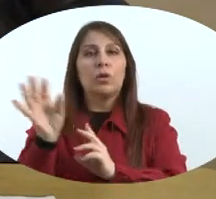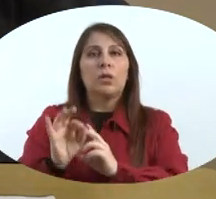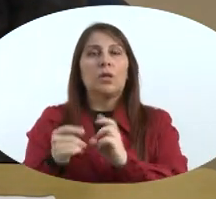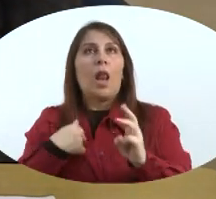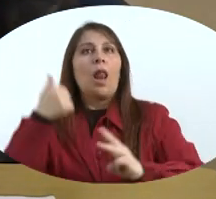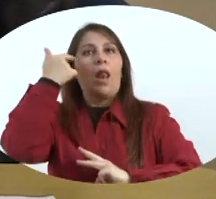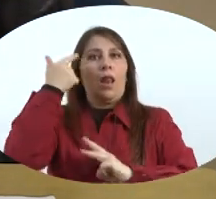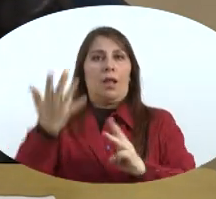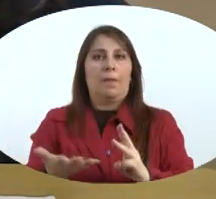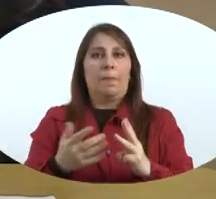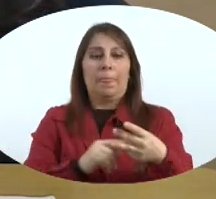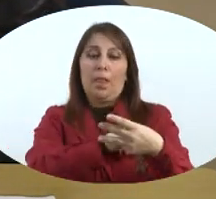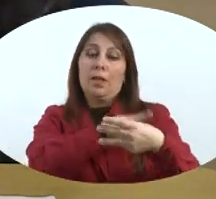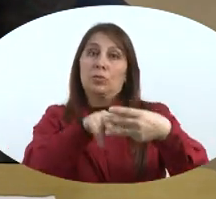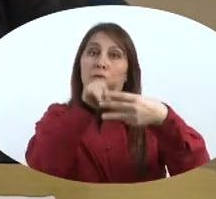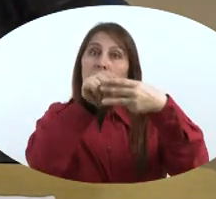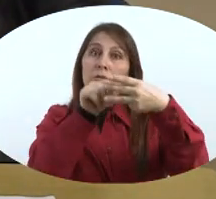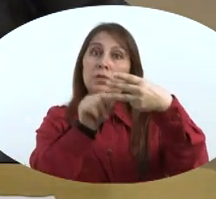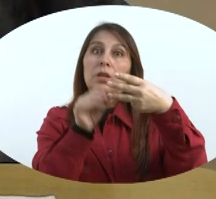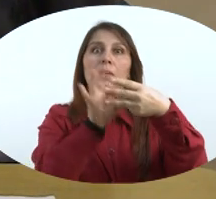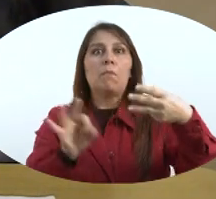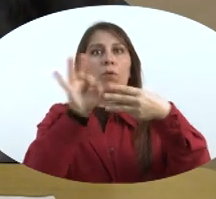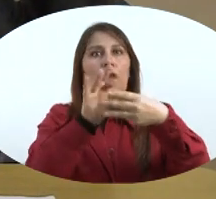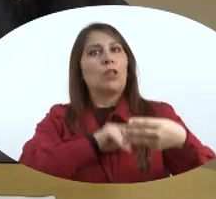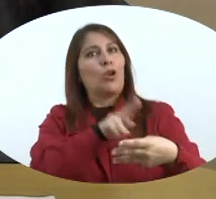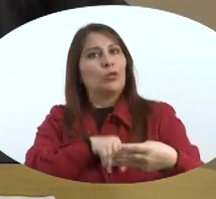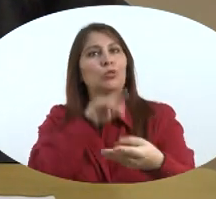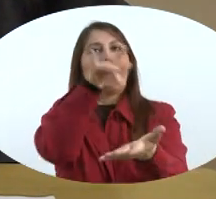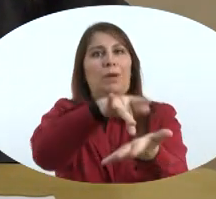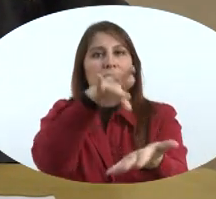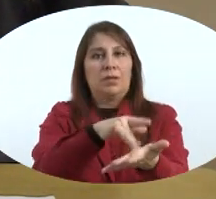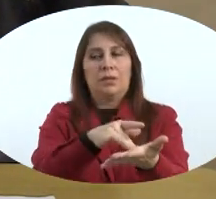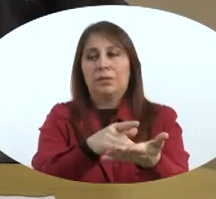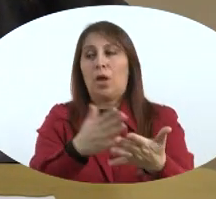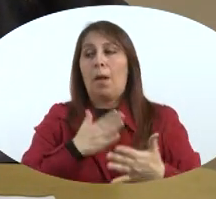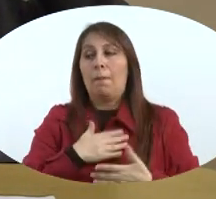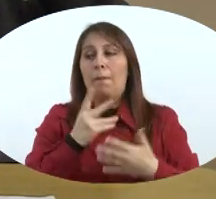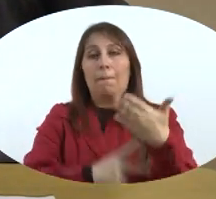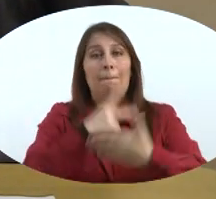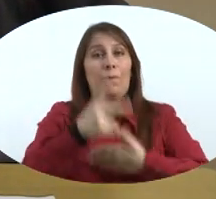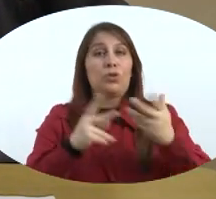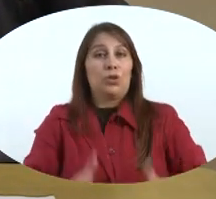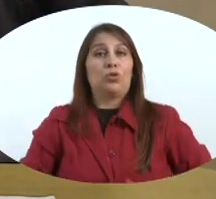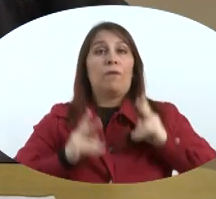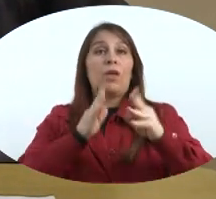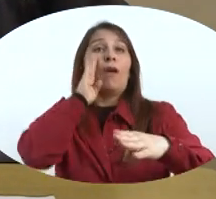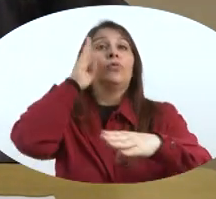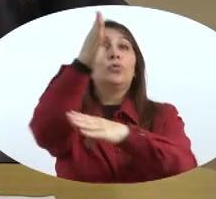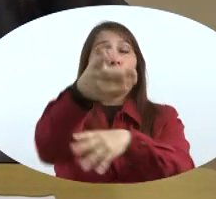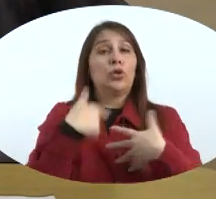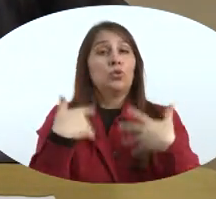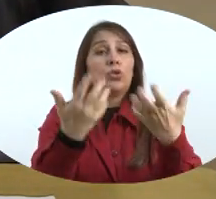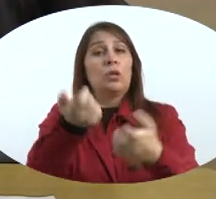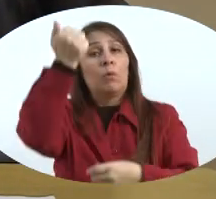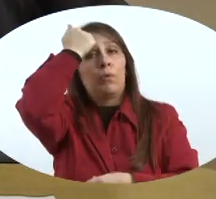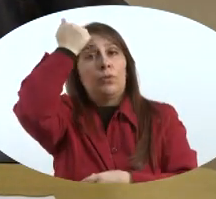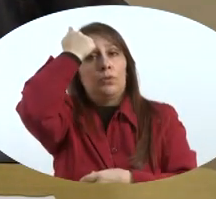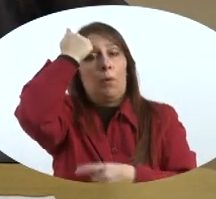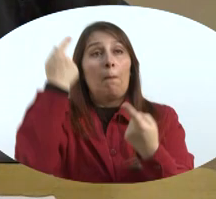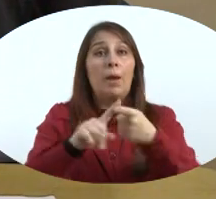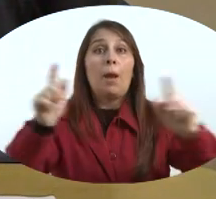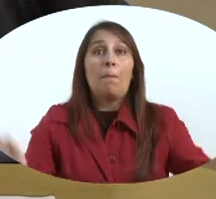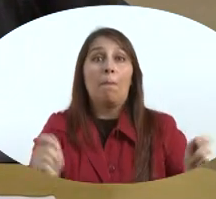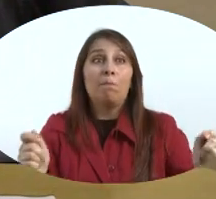responsabilidad muy grande en estos tres aspectos luego de ahí el interés de que mi proyecto de vida se cimente en ser un profesor pero ser un profesor que